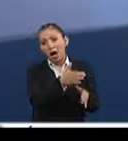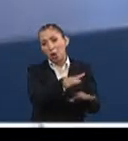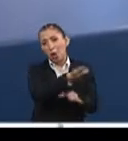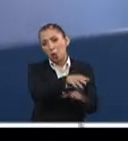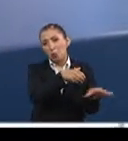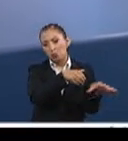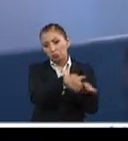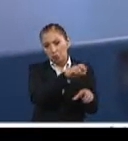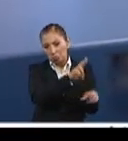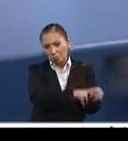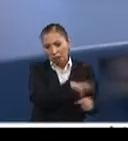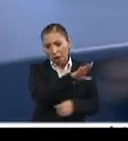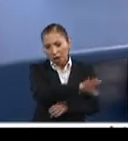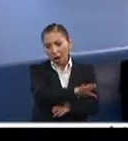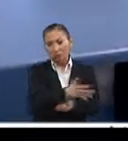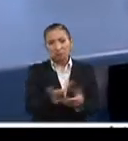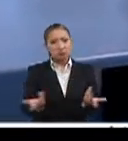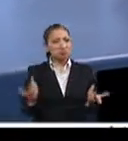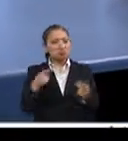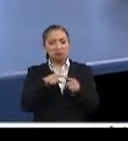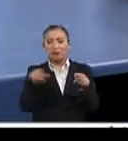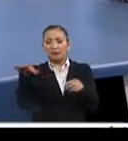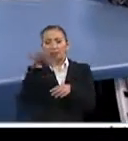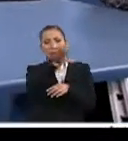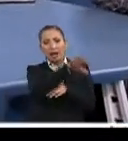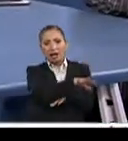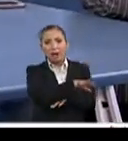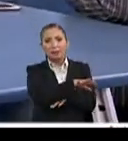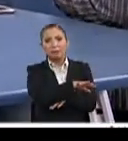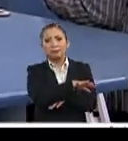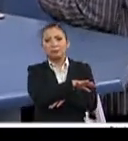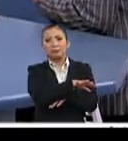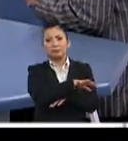banca comercial, y bueno, tiene muchísimas áreas de